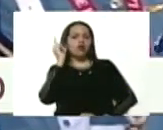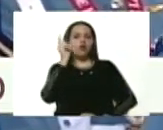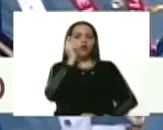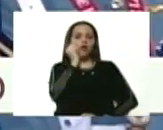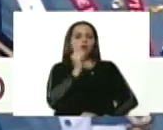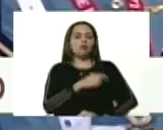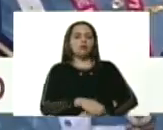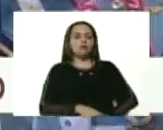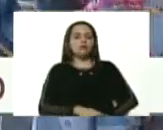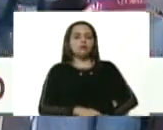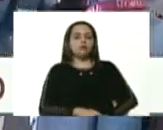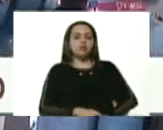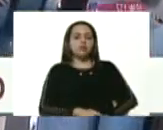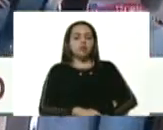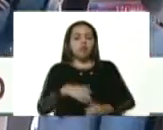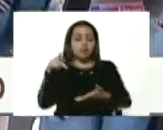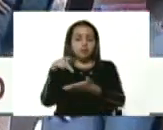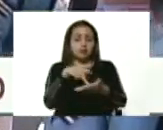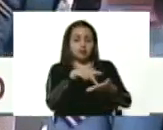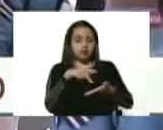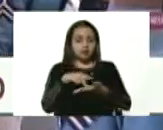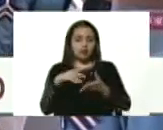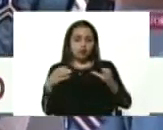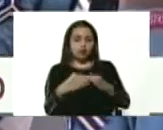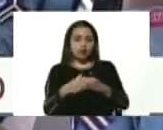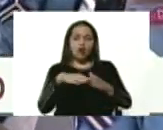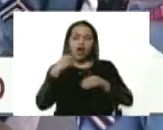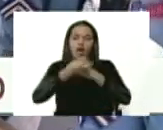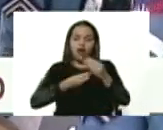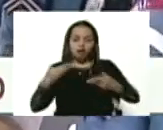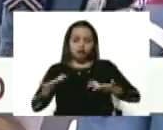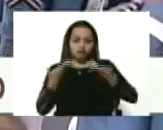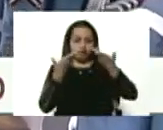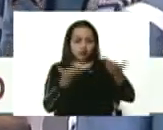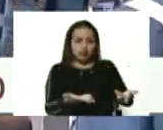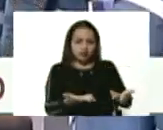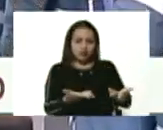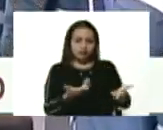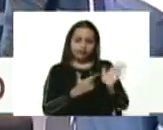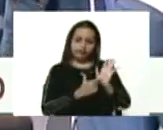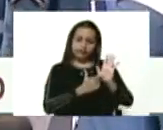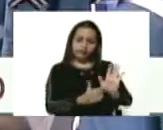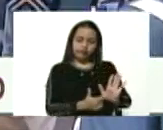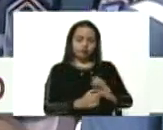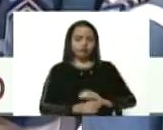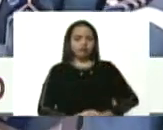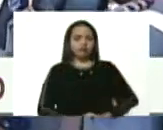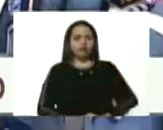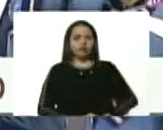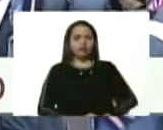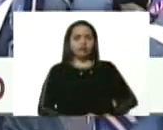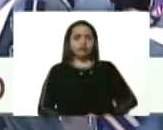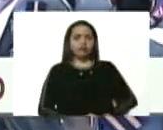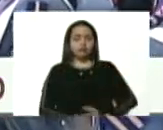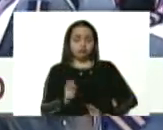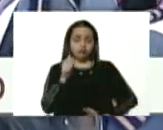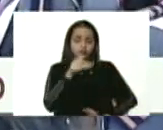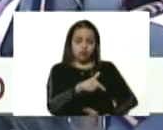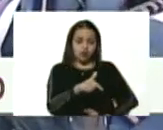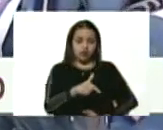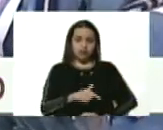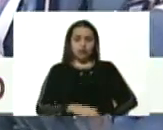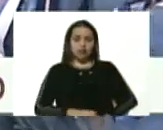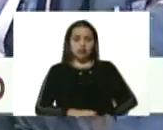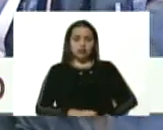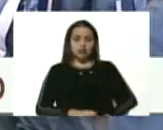integramos este cuartel, le hago entrega de este presente, el cual es un reconocimiento,